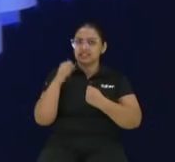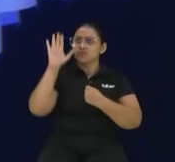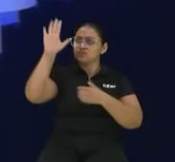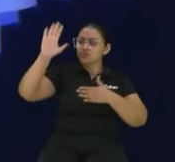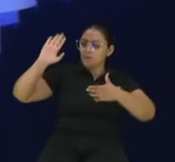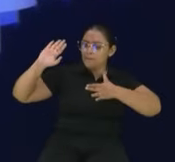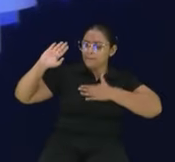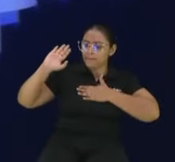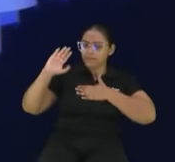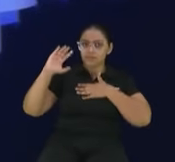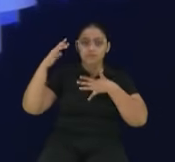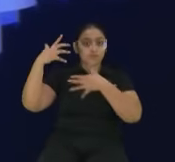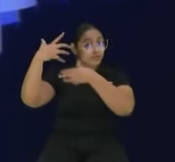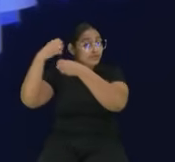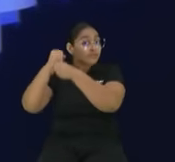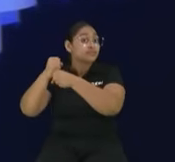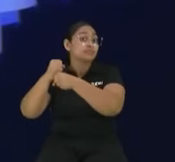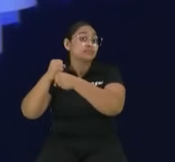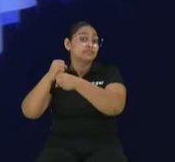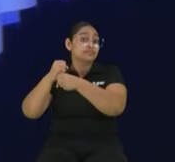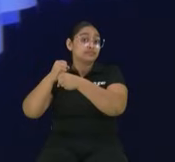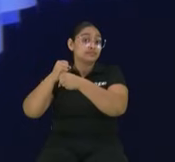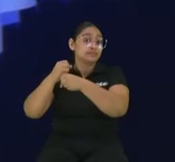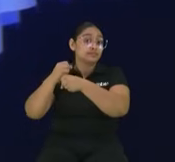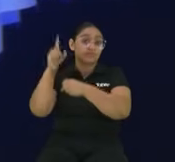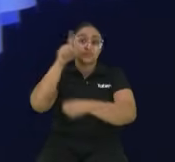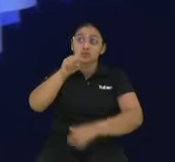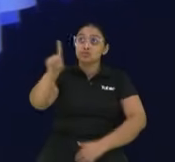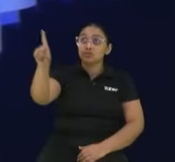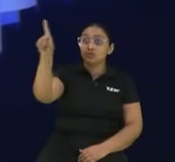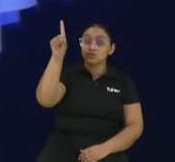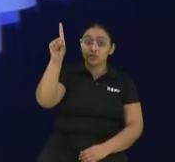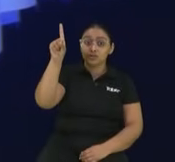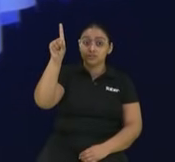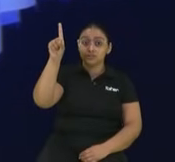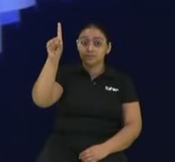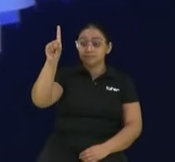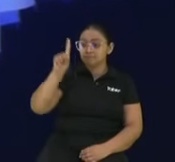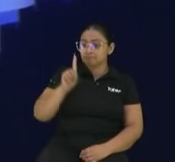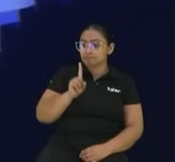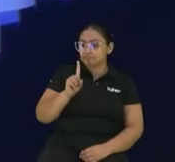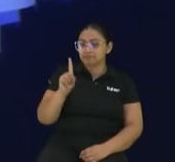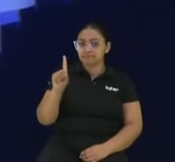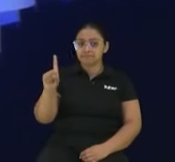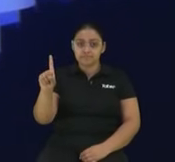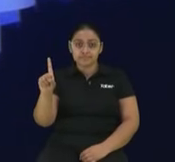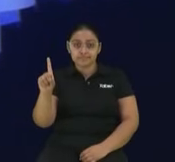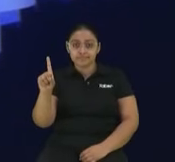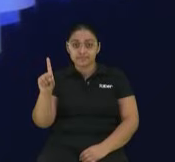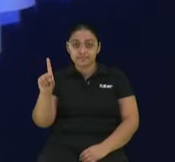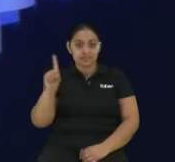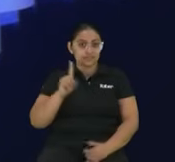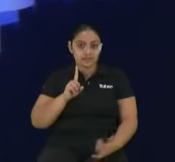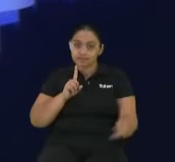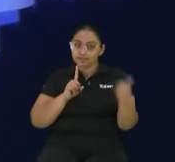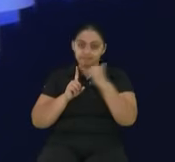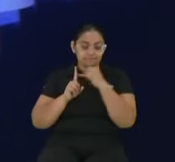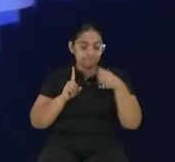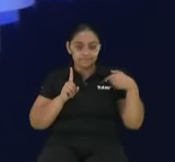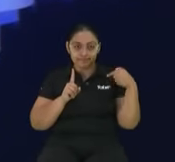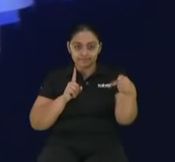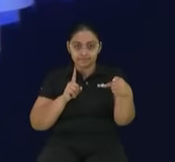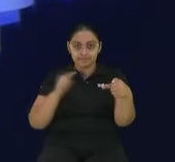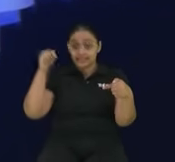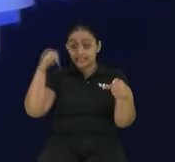sus promesas el señor a ninguno de nosotros dejará avergonzado a partir de hoy